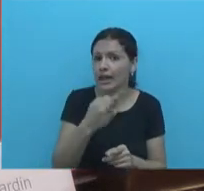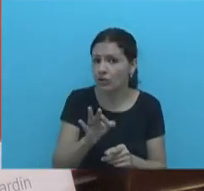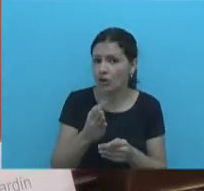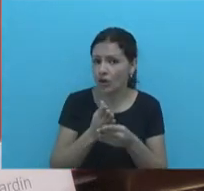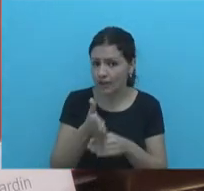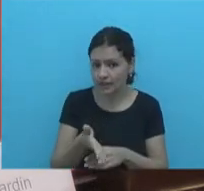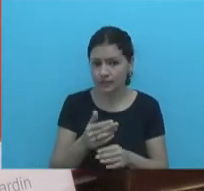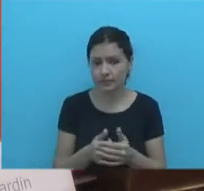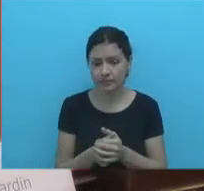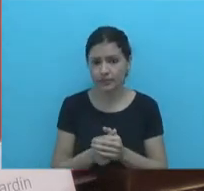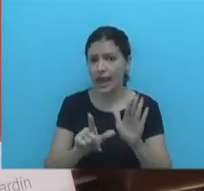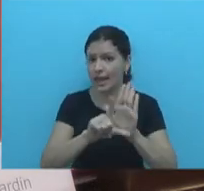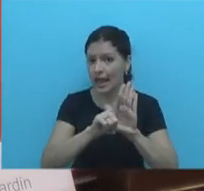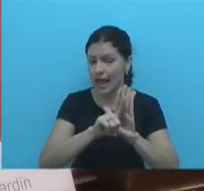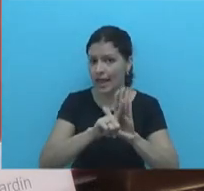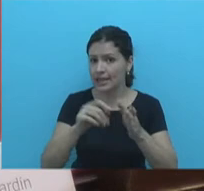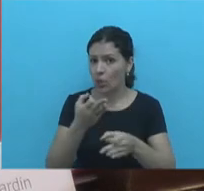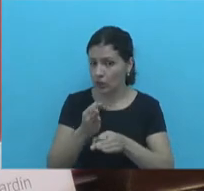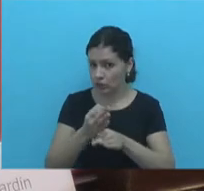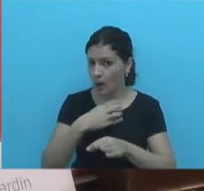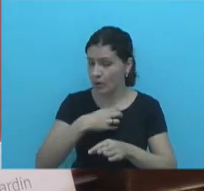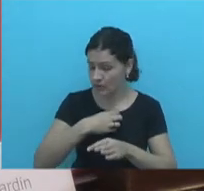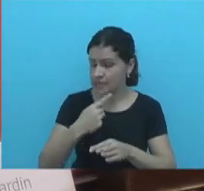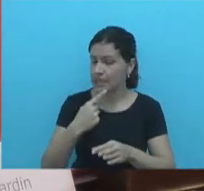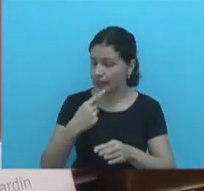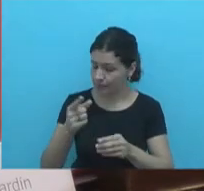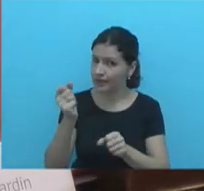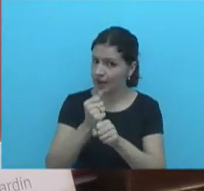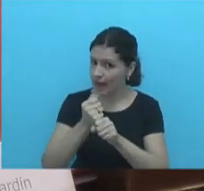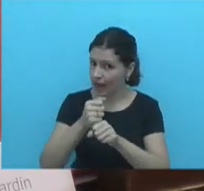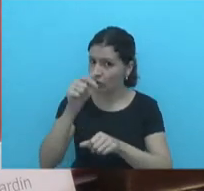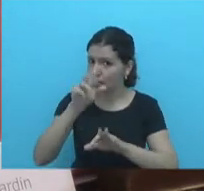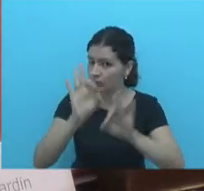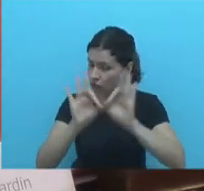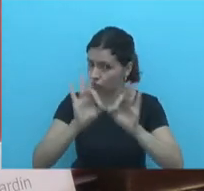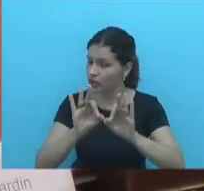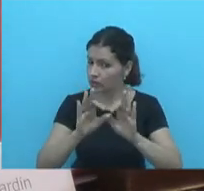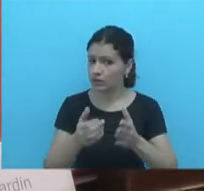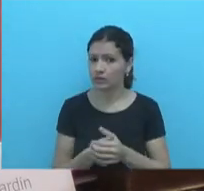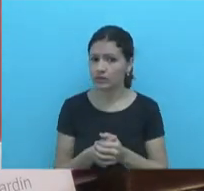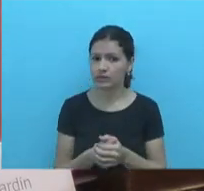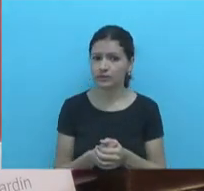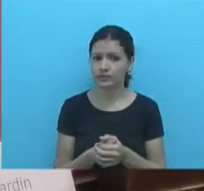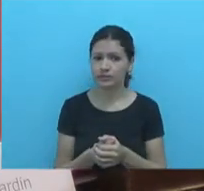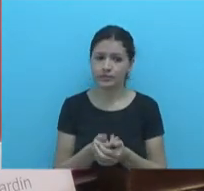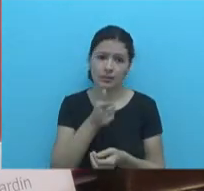que la ley de educación de la provincia lo está trabajando al derecho de proyección de vida, así que es algo importante